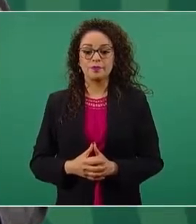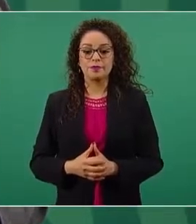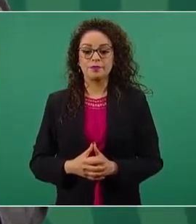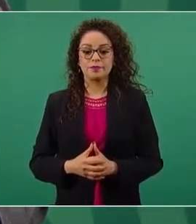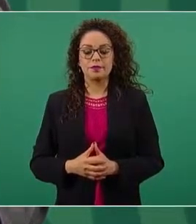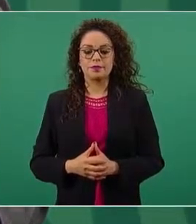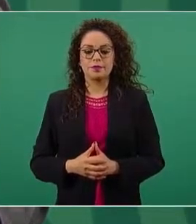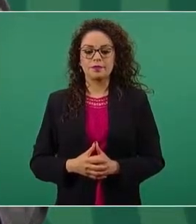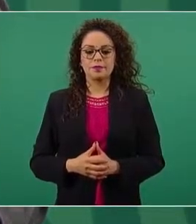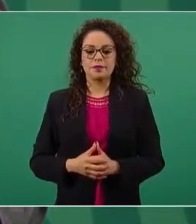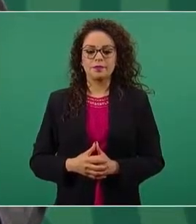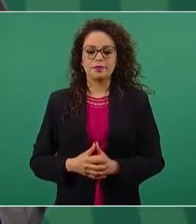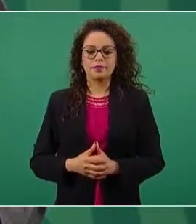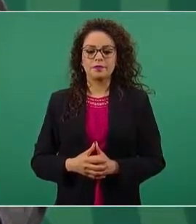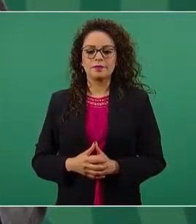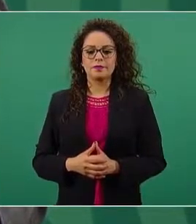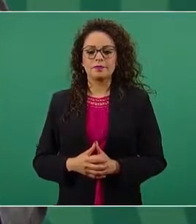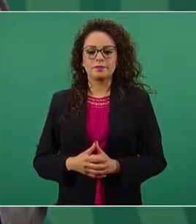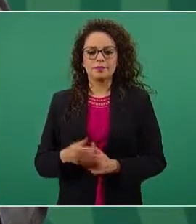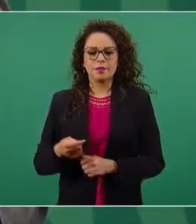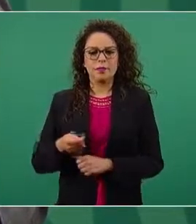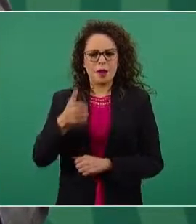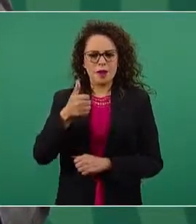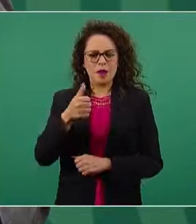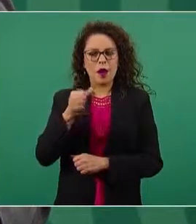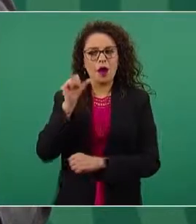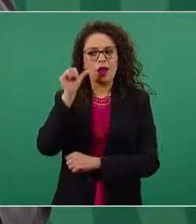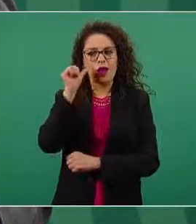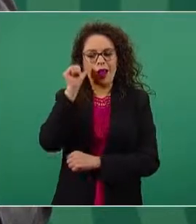Primero era ayer,